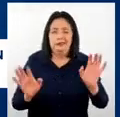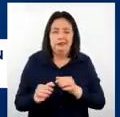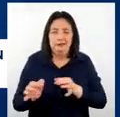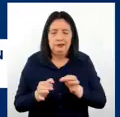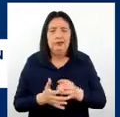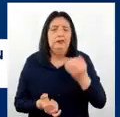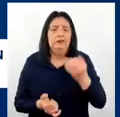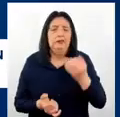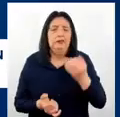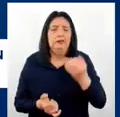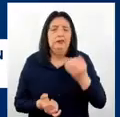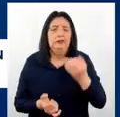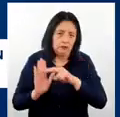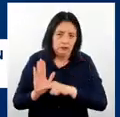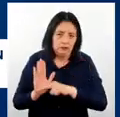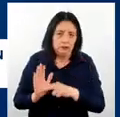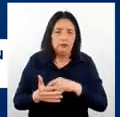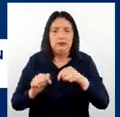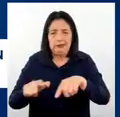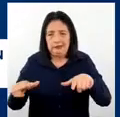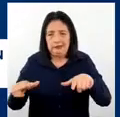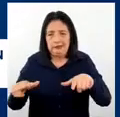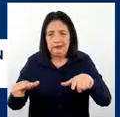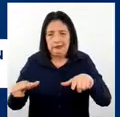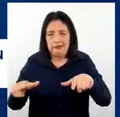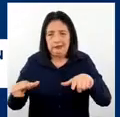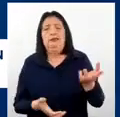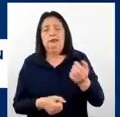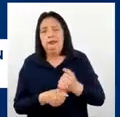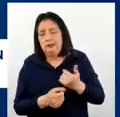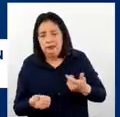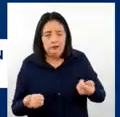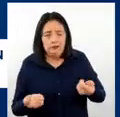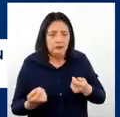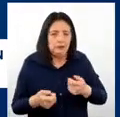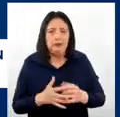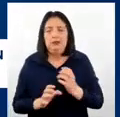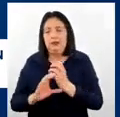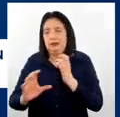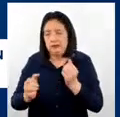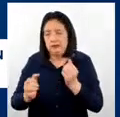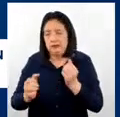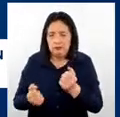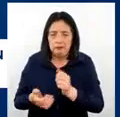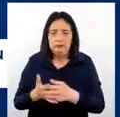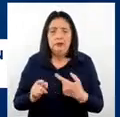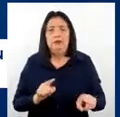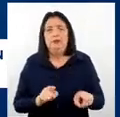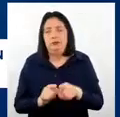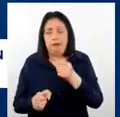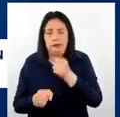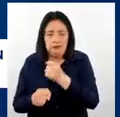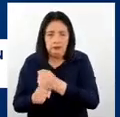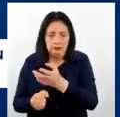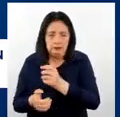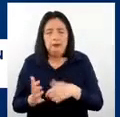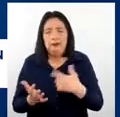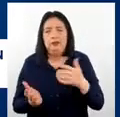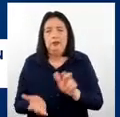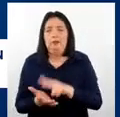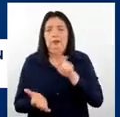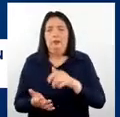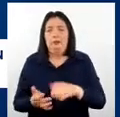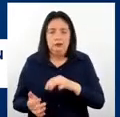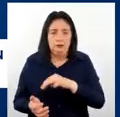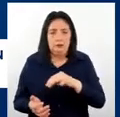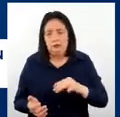últimas disposiciones en estos espacios de actividades económicas, de transporte y actividades laborales que ha aprobado el Ministerio,